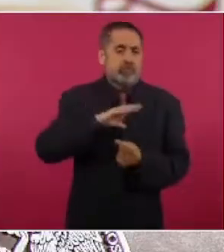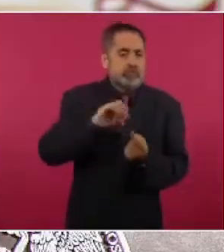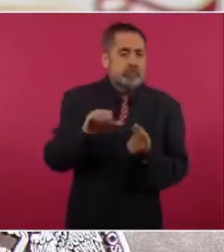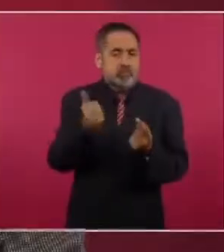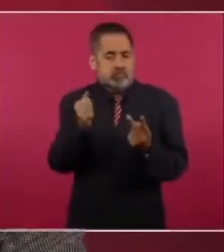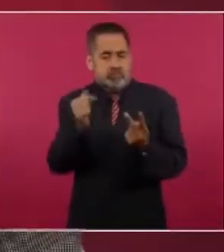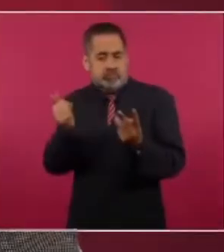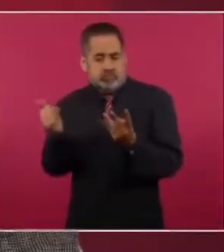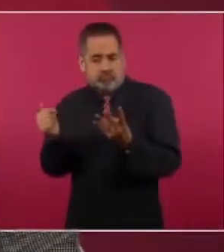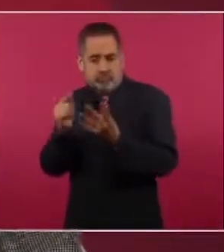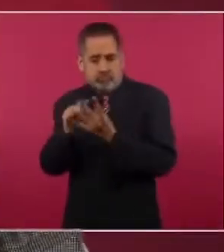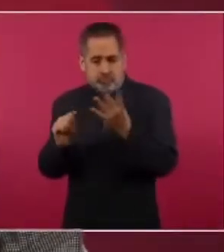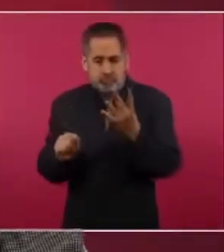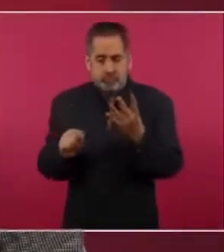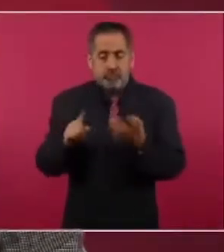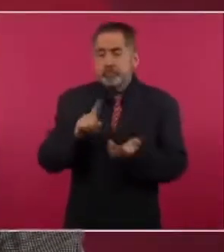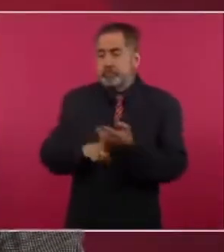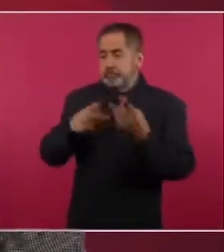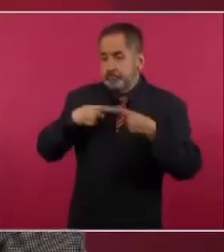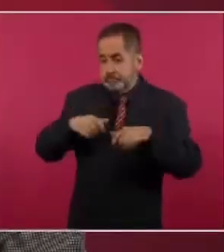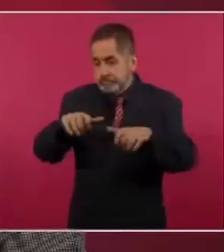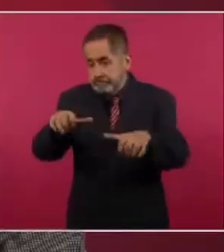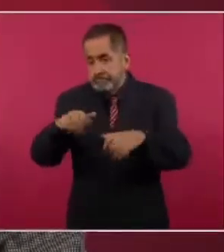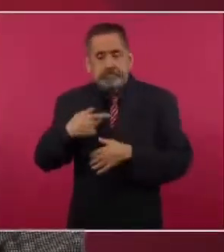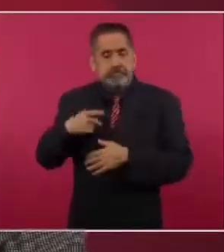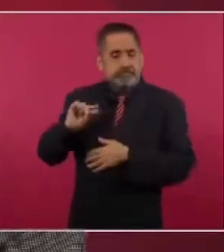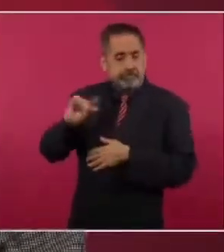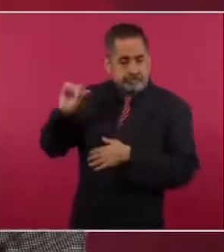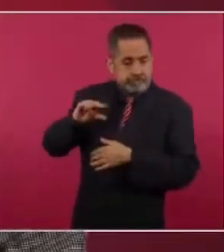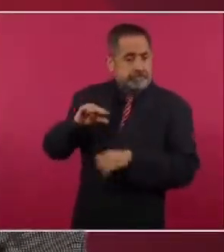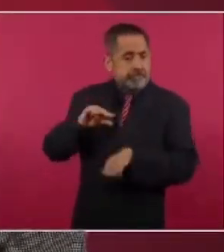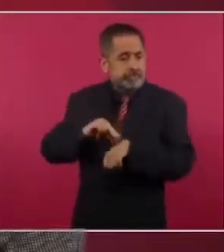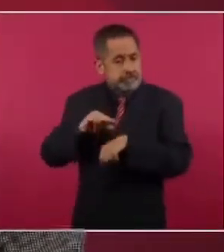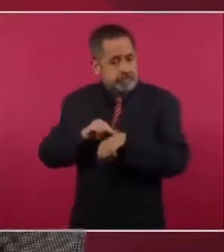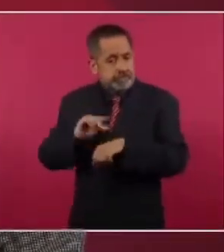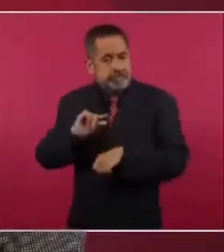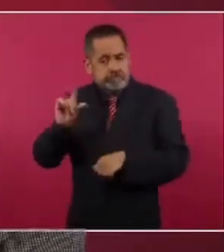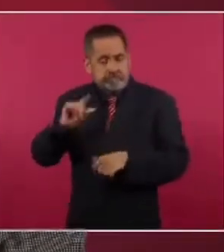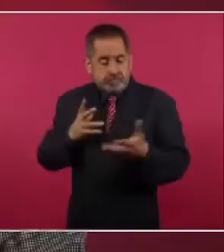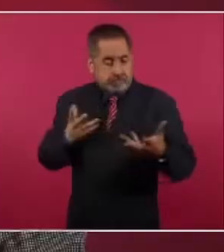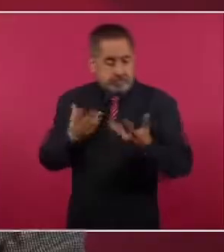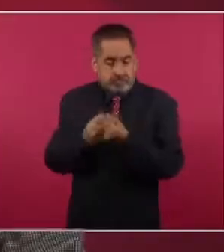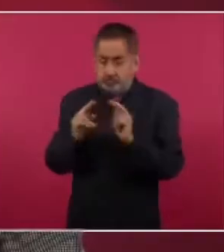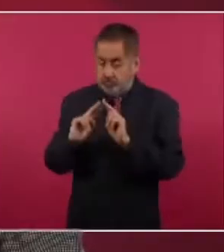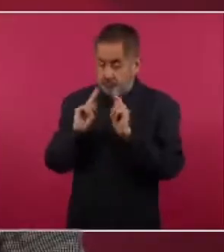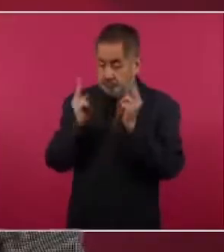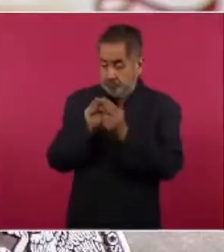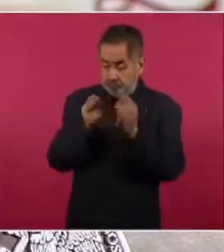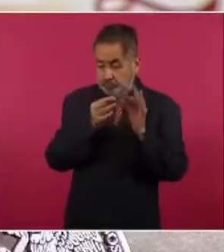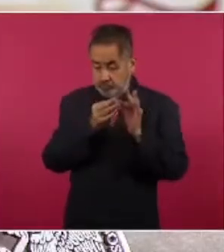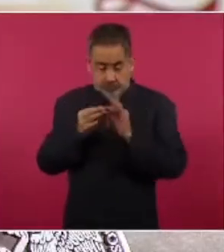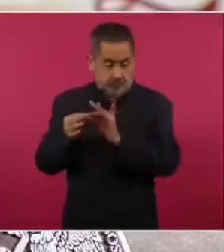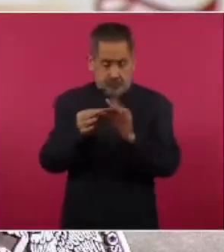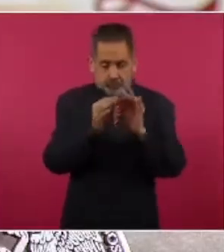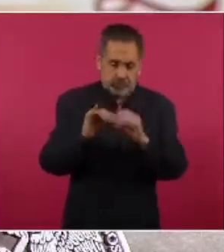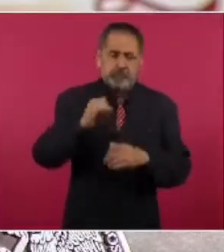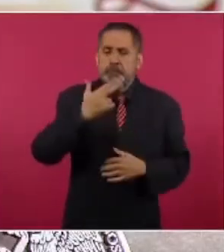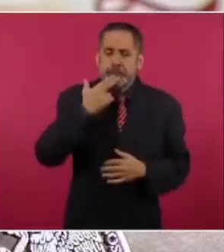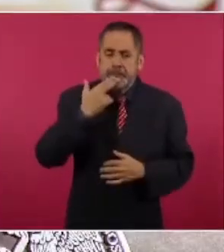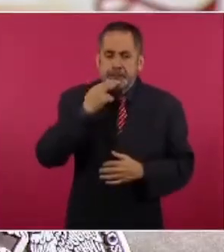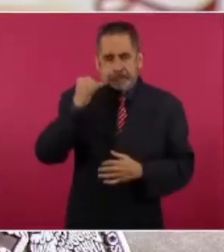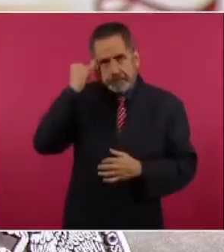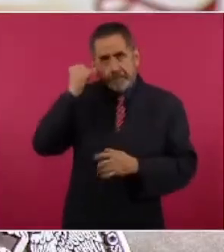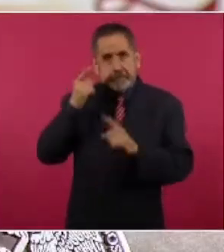los profesionistas y la población lo que se puede hacer cuando estamos unidos y estamos con una idea